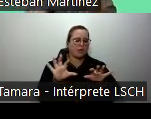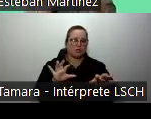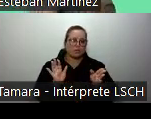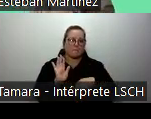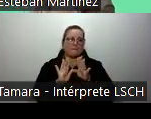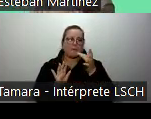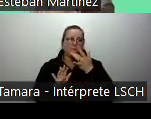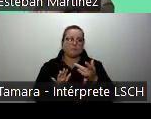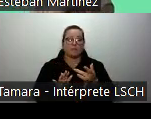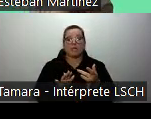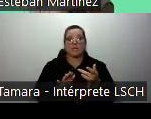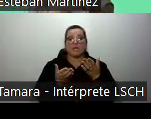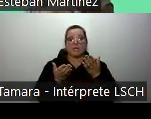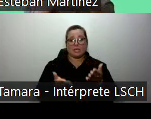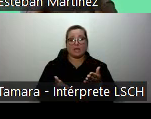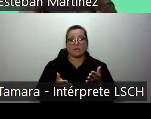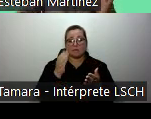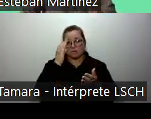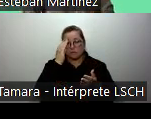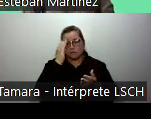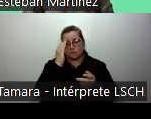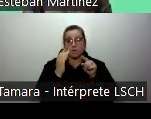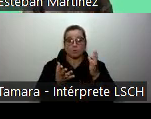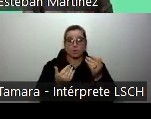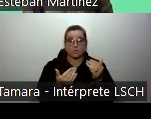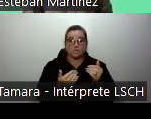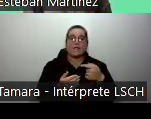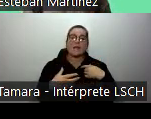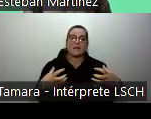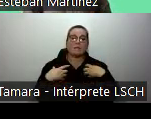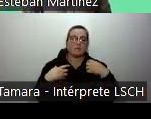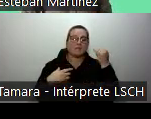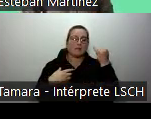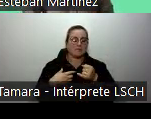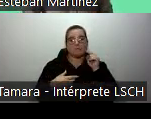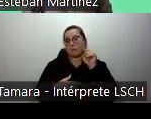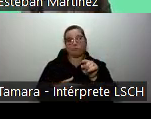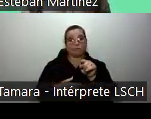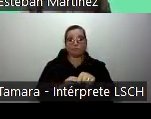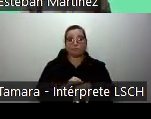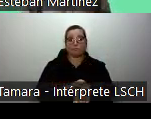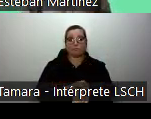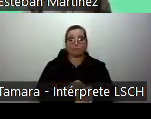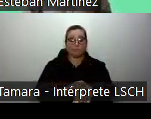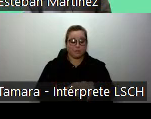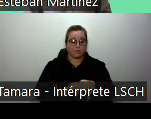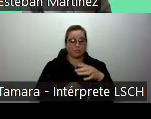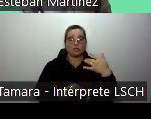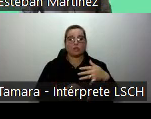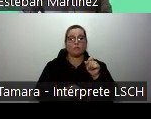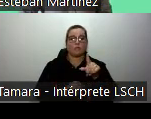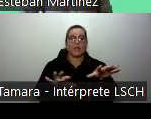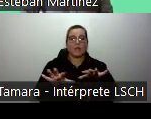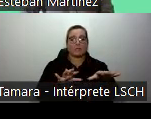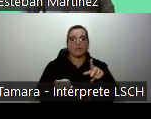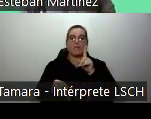perfecto Pero para esto para lo que tú necesitas el responsable siempre vas a ser tú De hecho Entonces en realidad lo que importa es la actividad y el